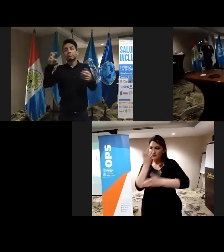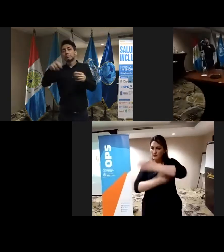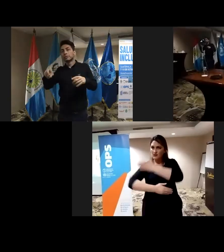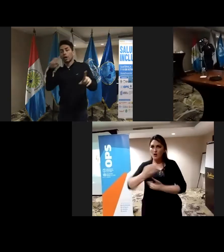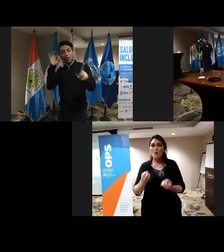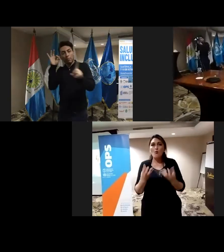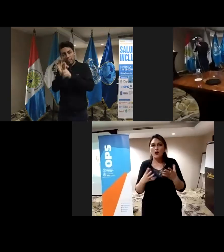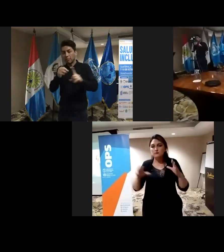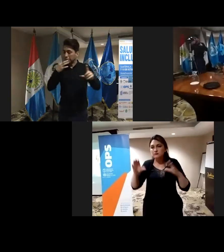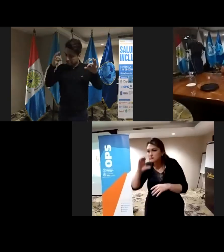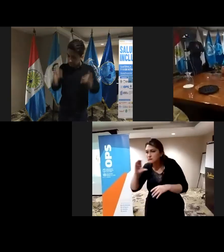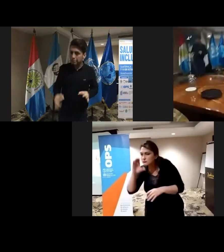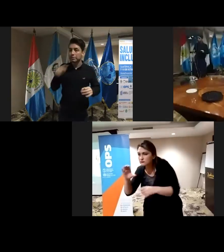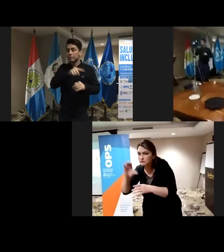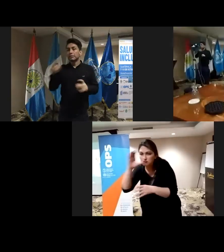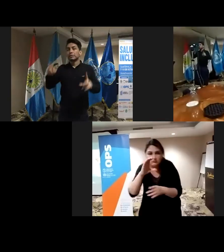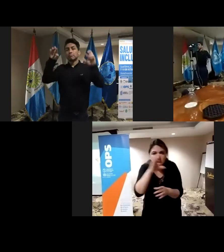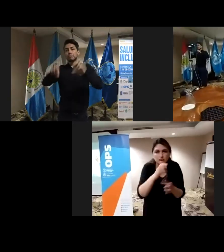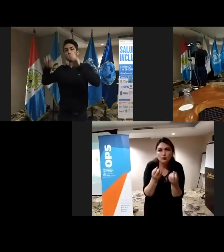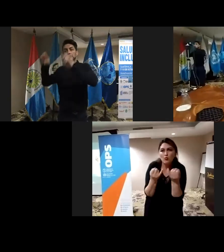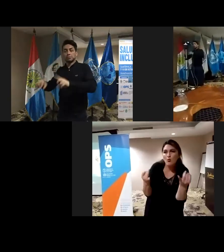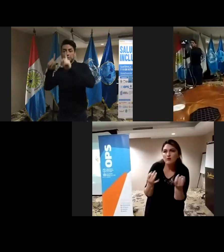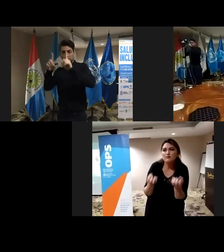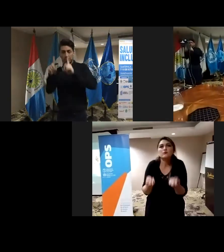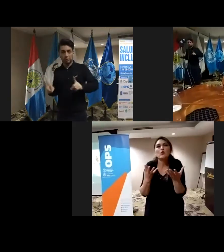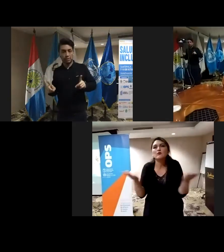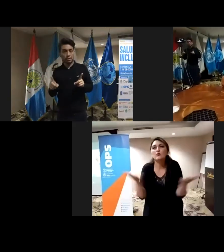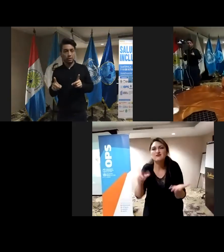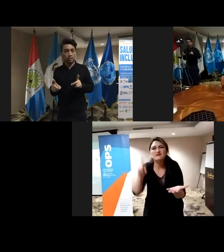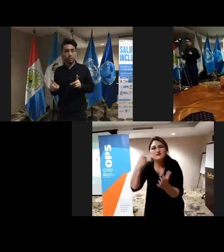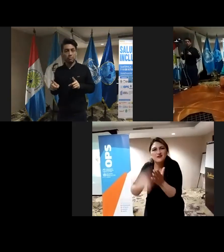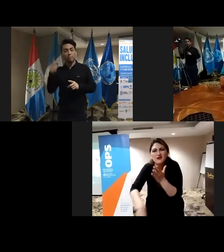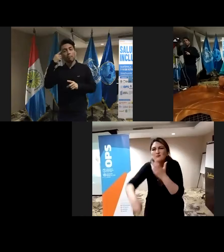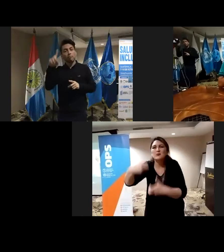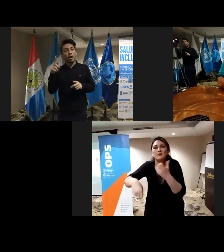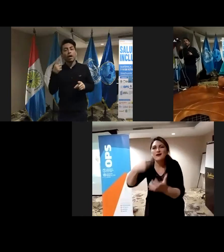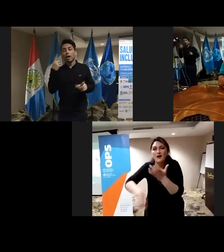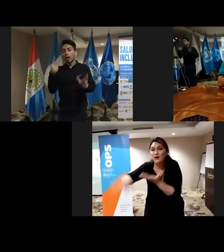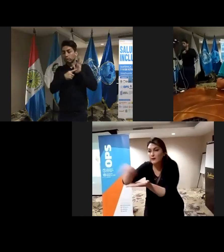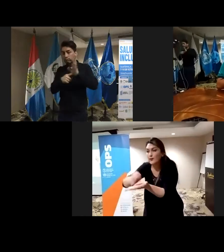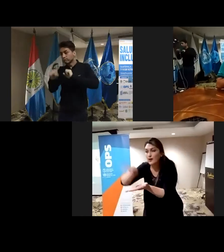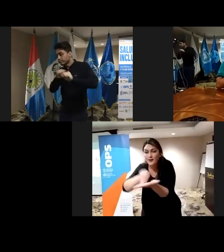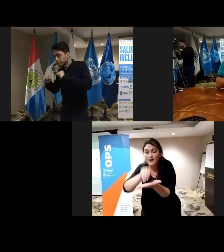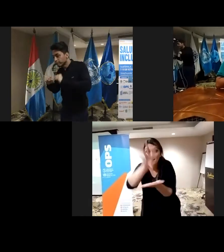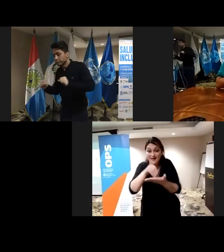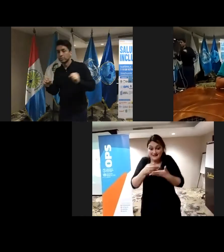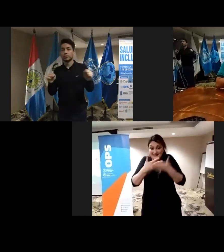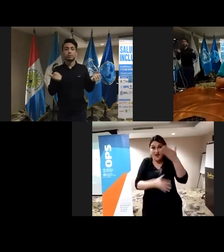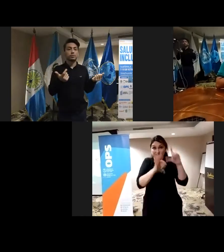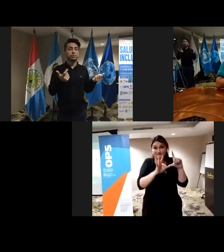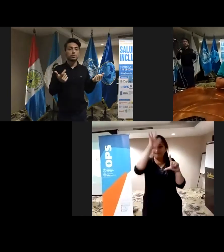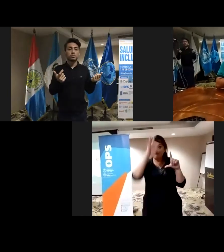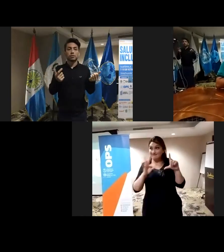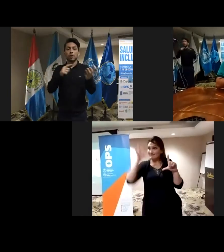objetivos, reales de las personas con discapacidad para promover los programas que sean los